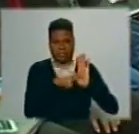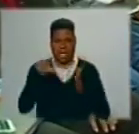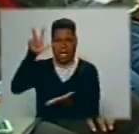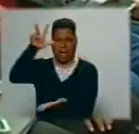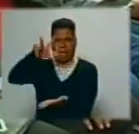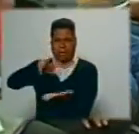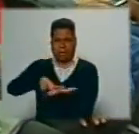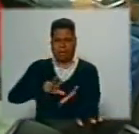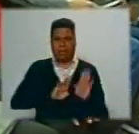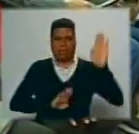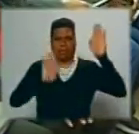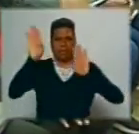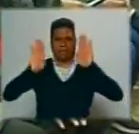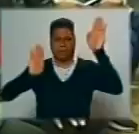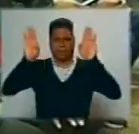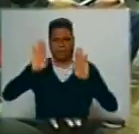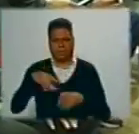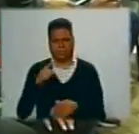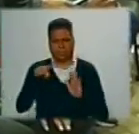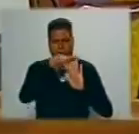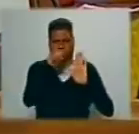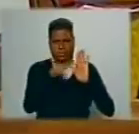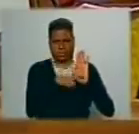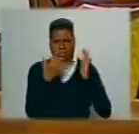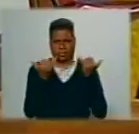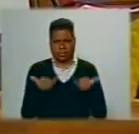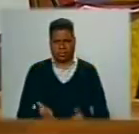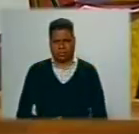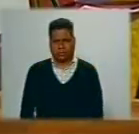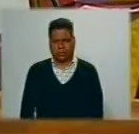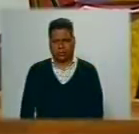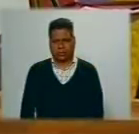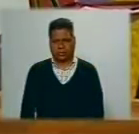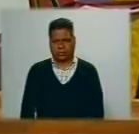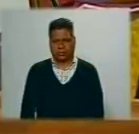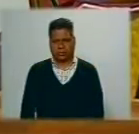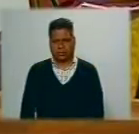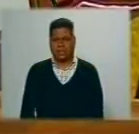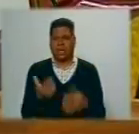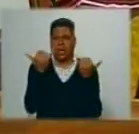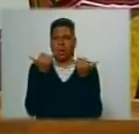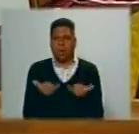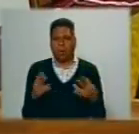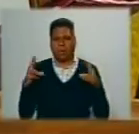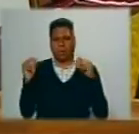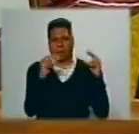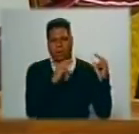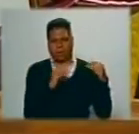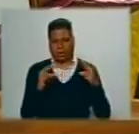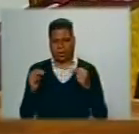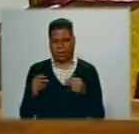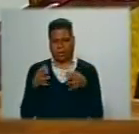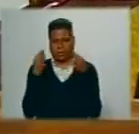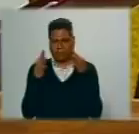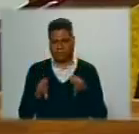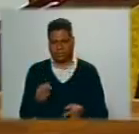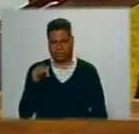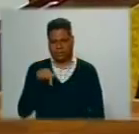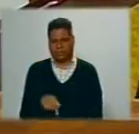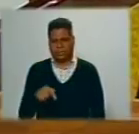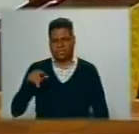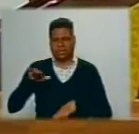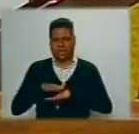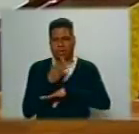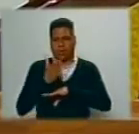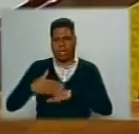aprobado. Siguiente punto, ciudadano secretario. Propuesta del orden del día de la sesión ordinaria del jueves